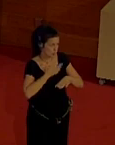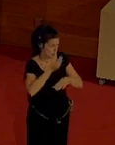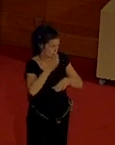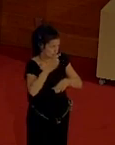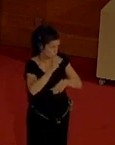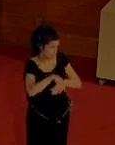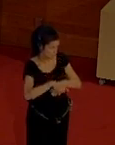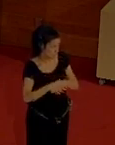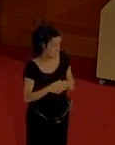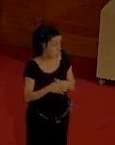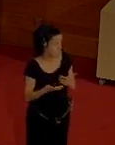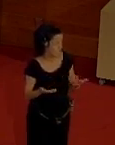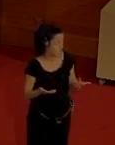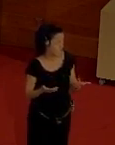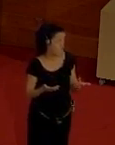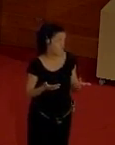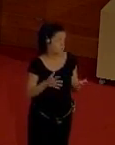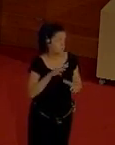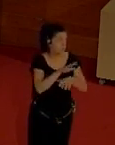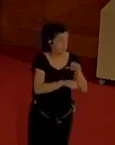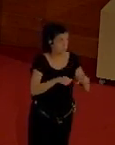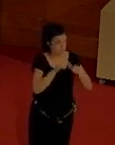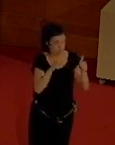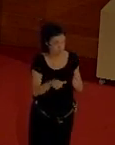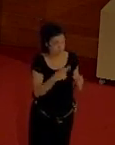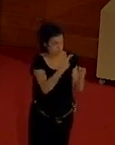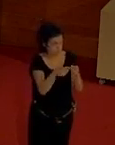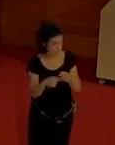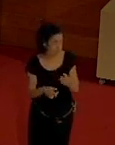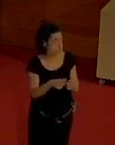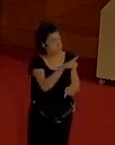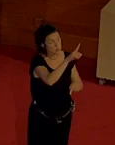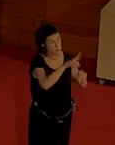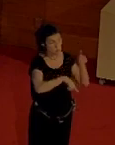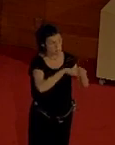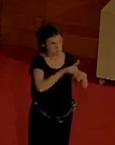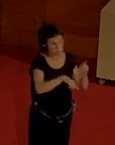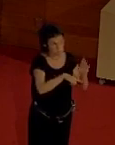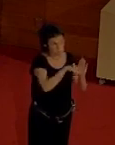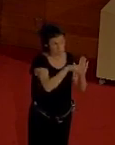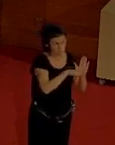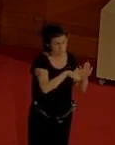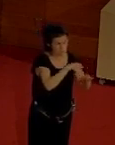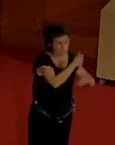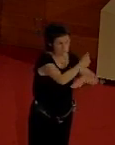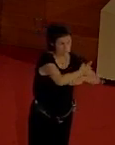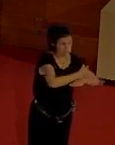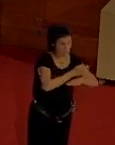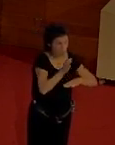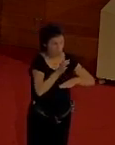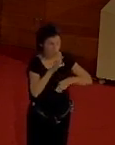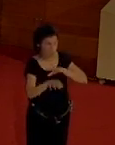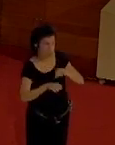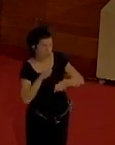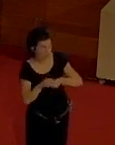lo tanto podemos consumir de una manera o de otra pues depende de cómo utilizas tu condición de ciudadano y cómo utilizas tu condición de consumidor